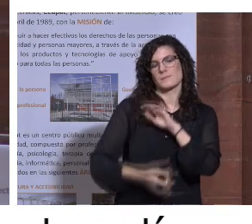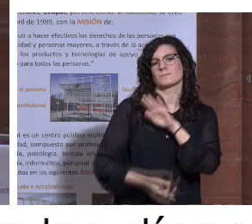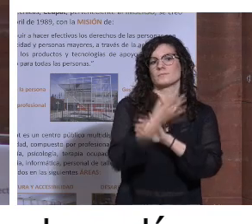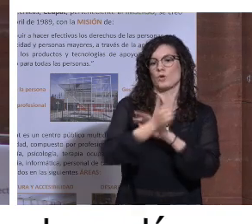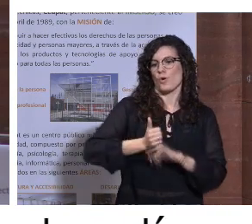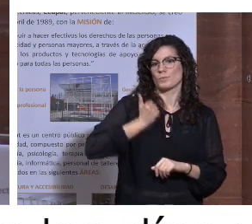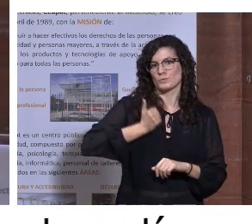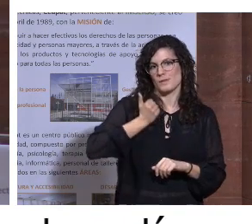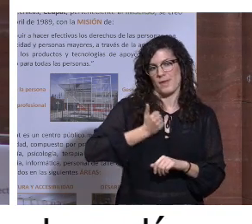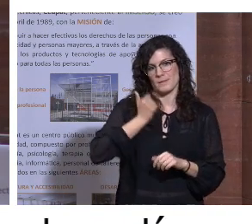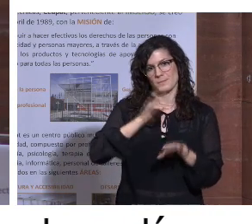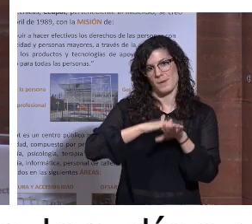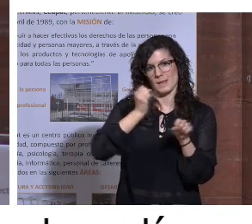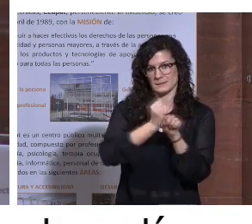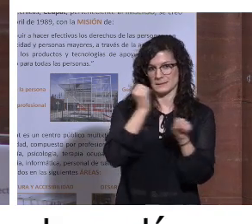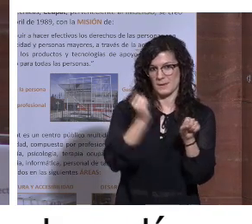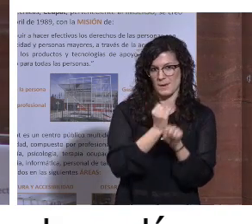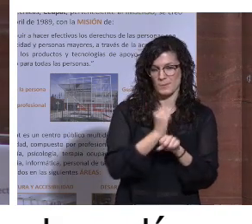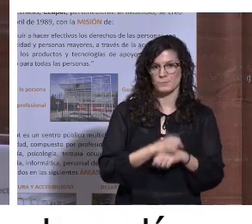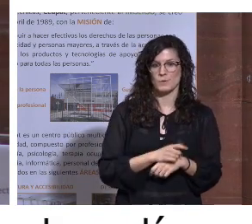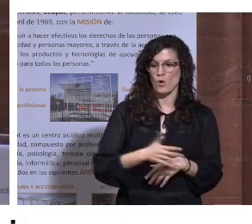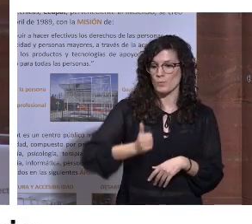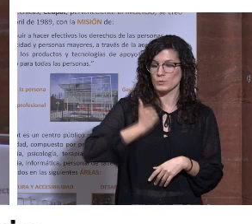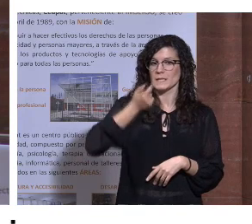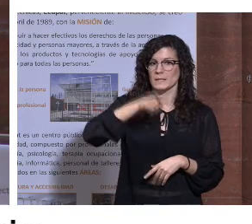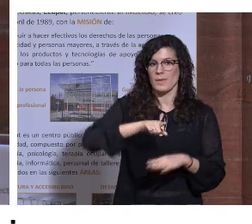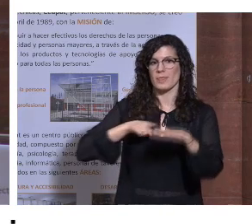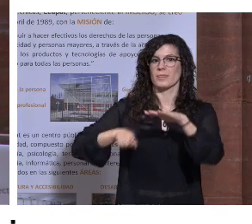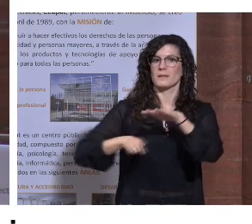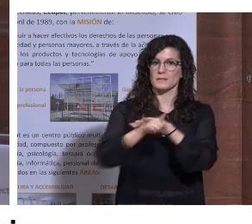oportunidades de trabajo, oportunidades de desarrollo.